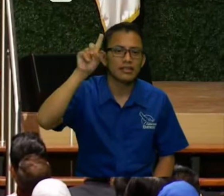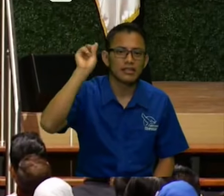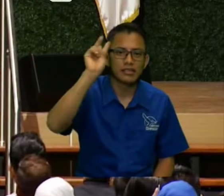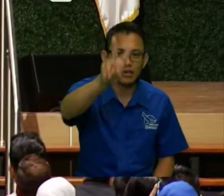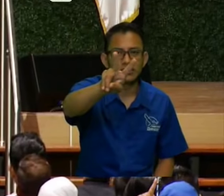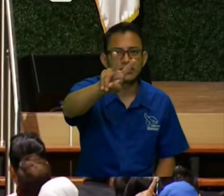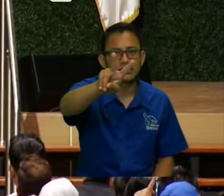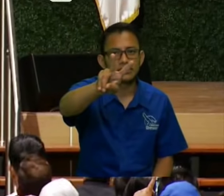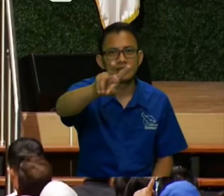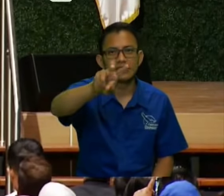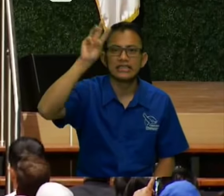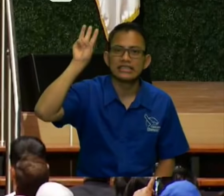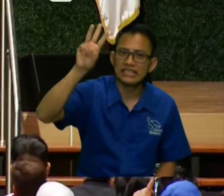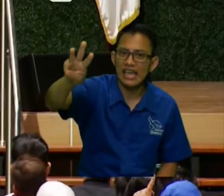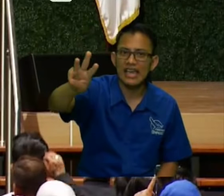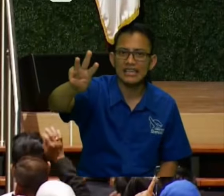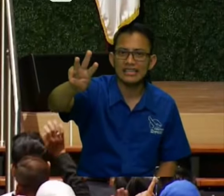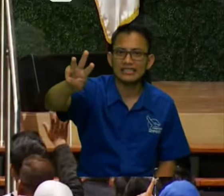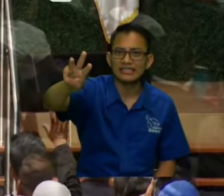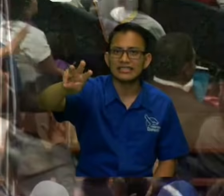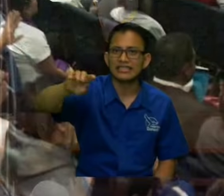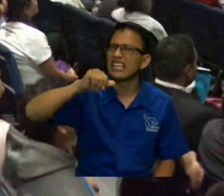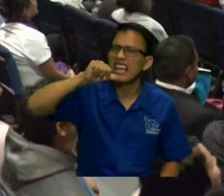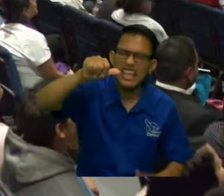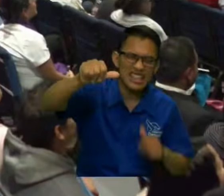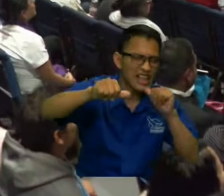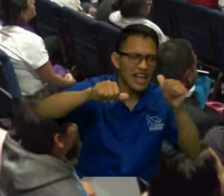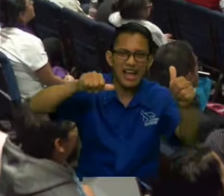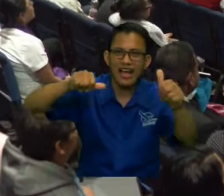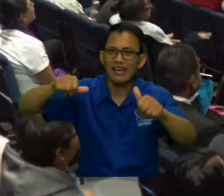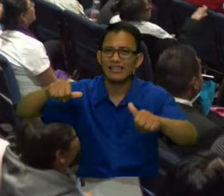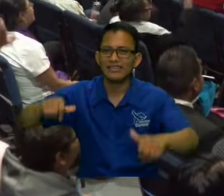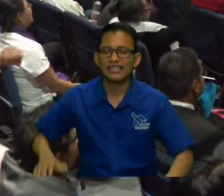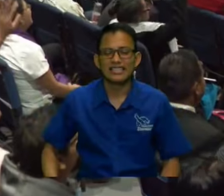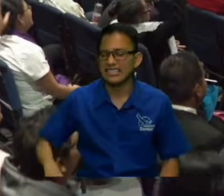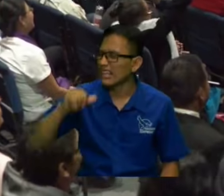dos, tres. ¡Grita su milagro!